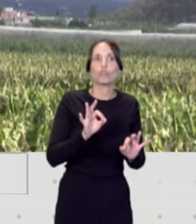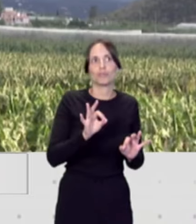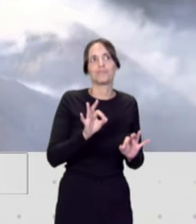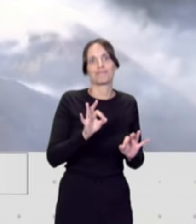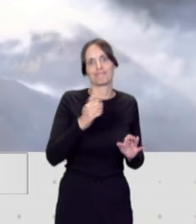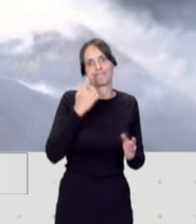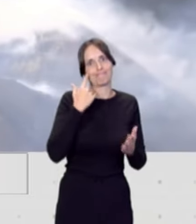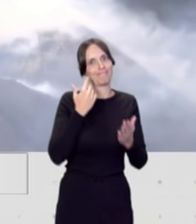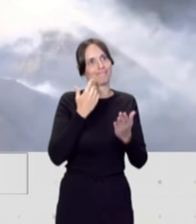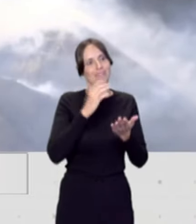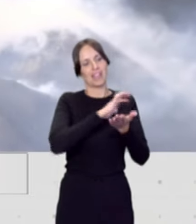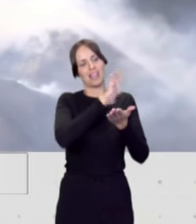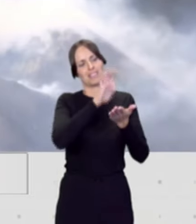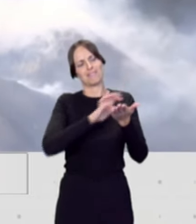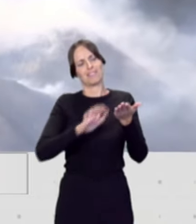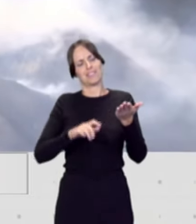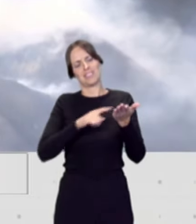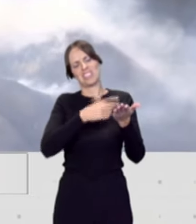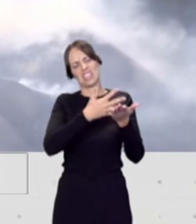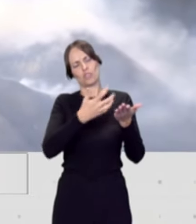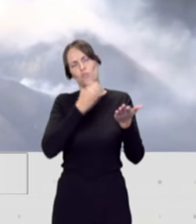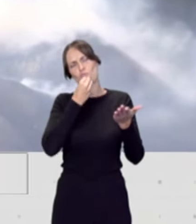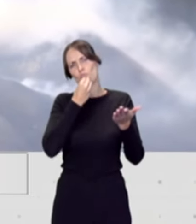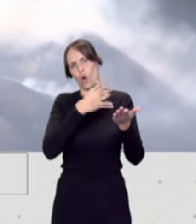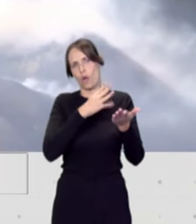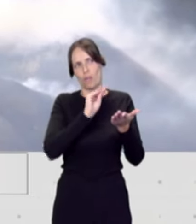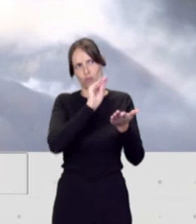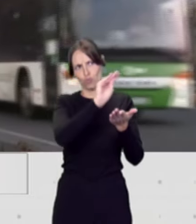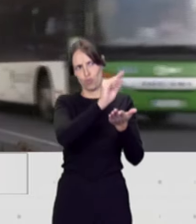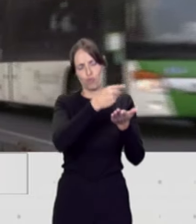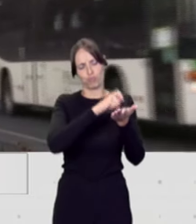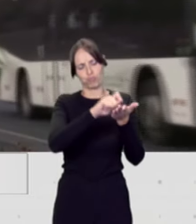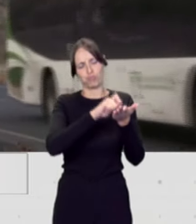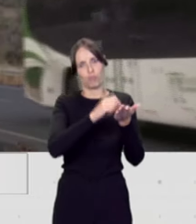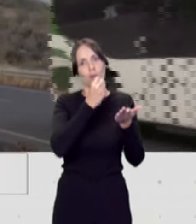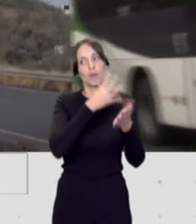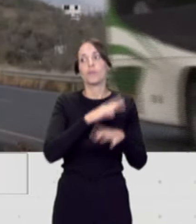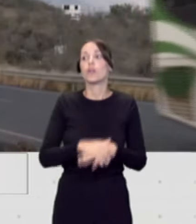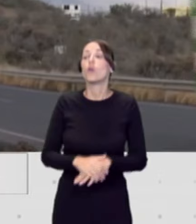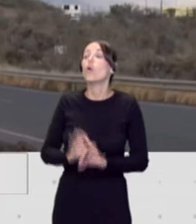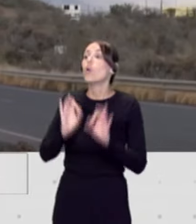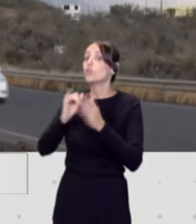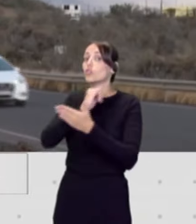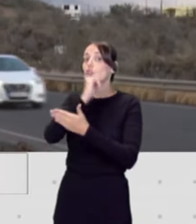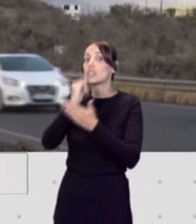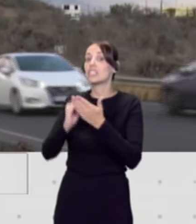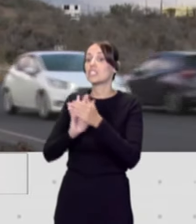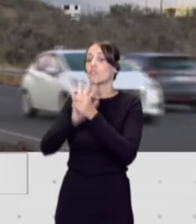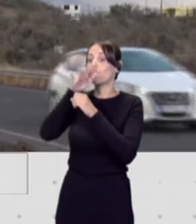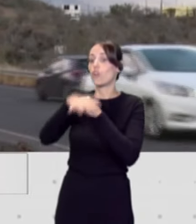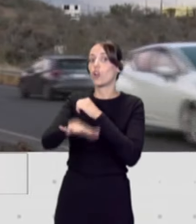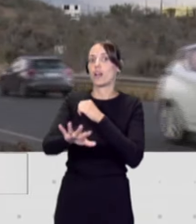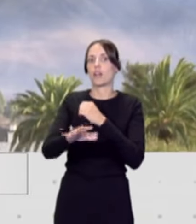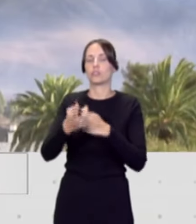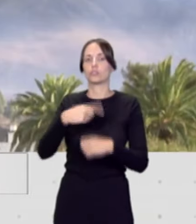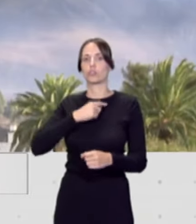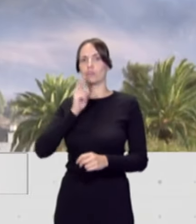que muy bien por parte de la autora. Durante toda esa larga crisis volcánica que se vivió, veíamos la parte